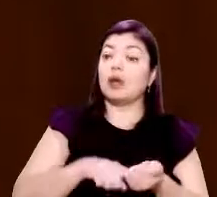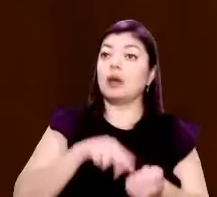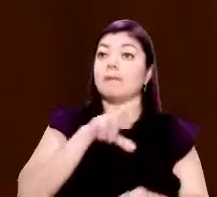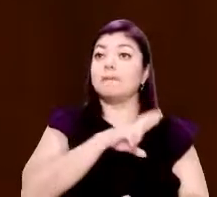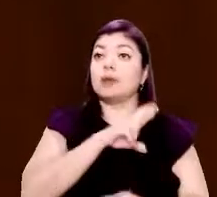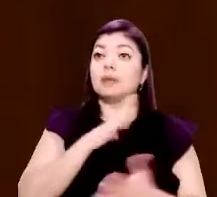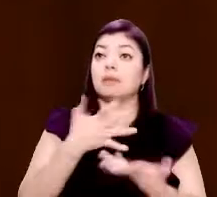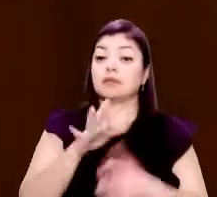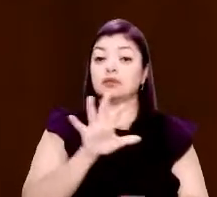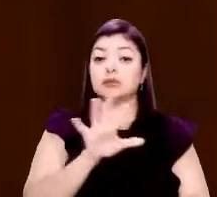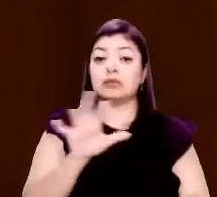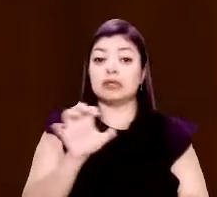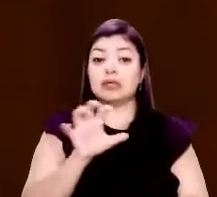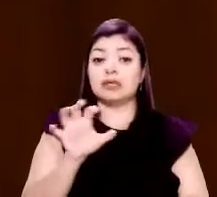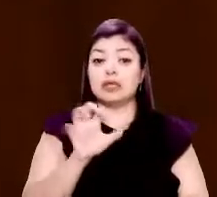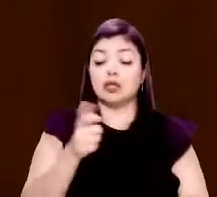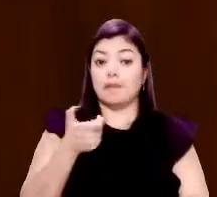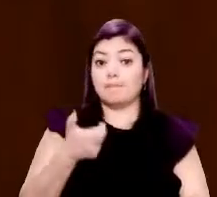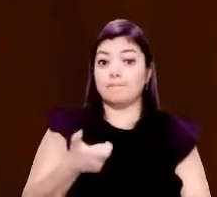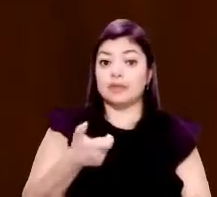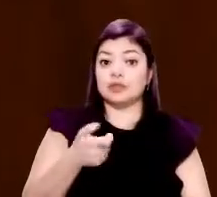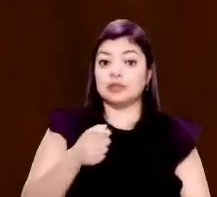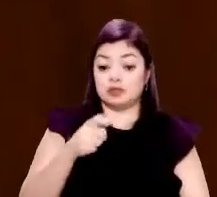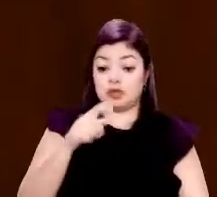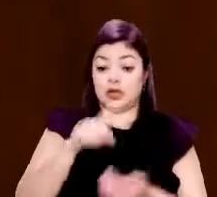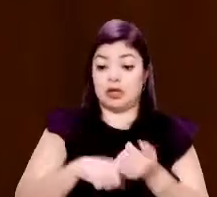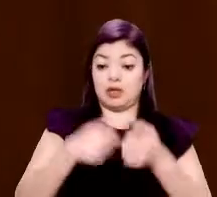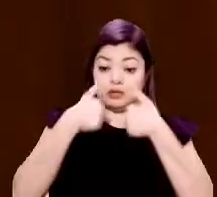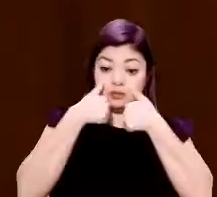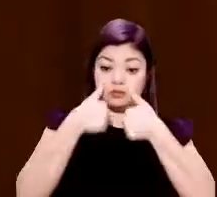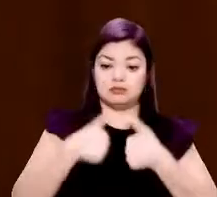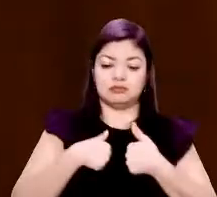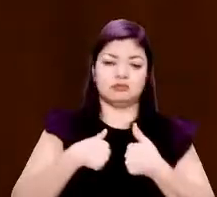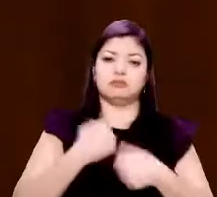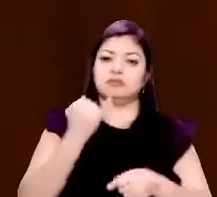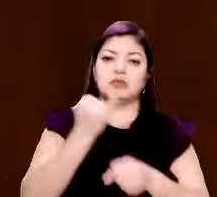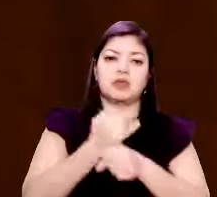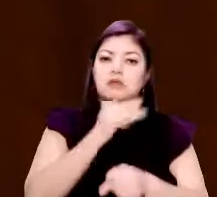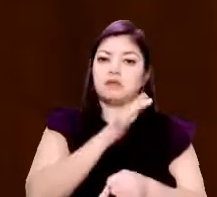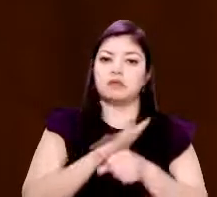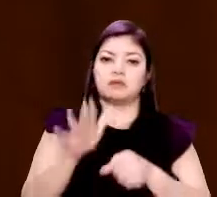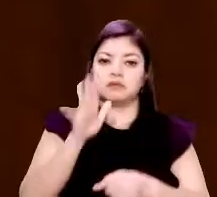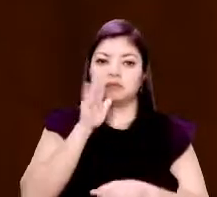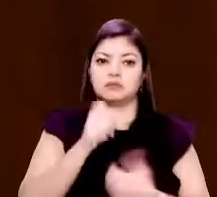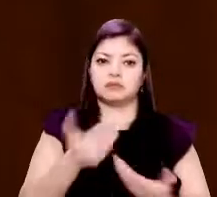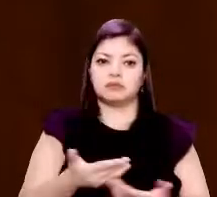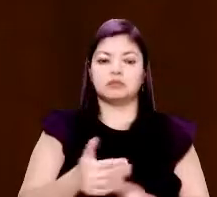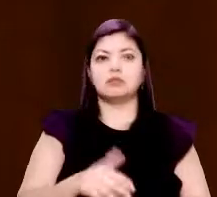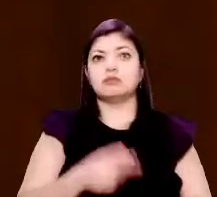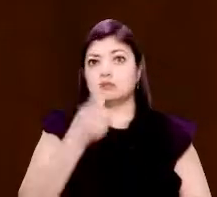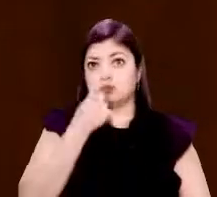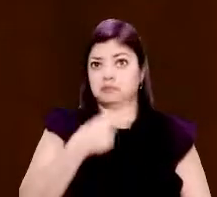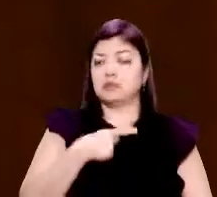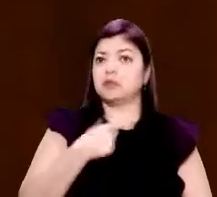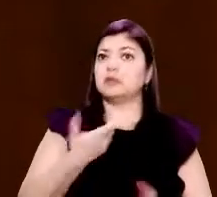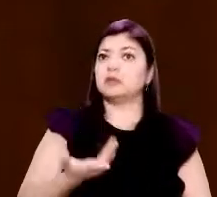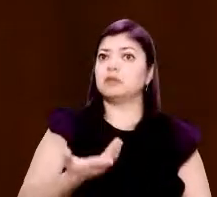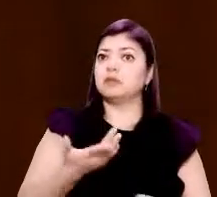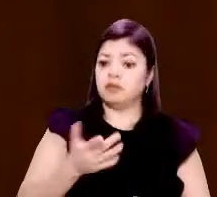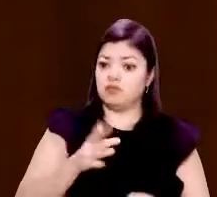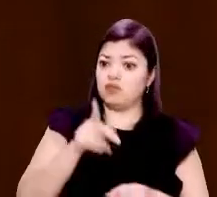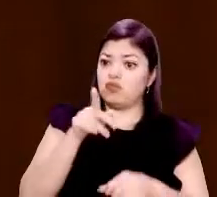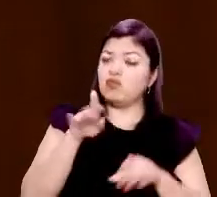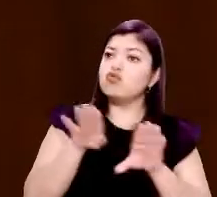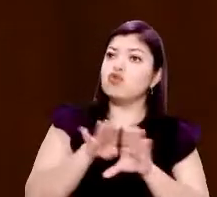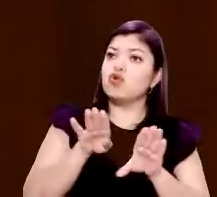500 pesos por consulta, es casi imposible. Dígame, señor secretario, ¿cuál ha sido el impacto